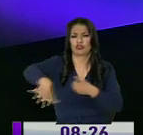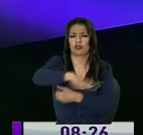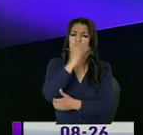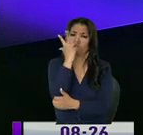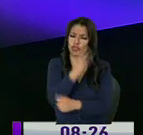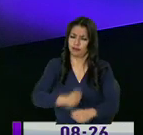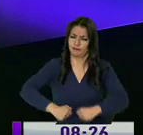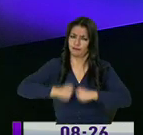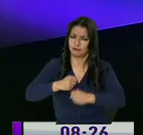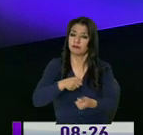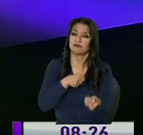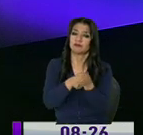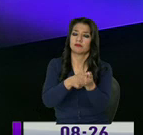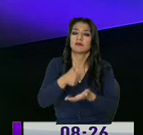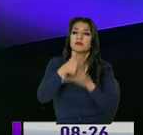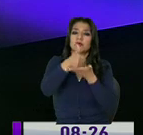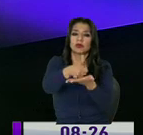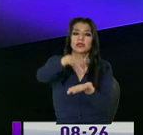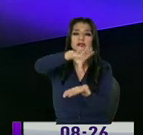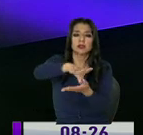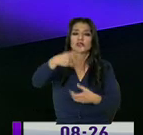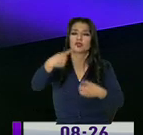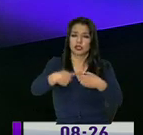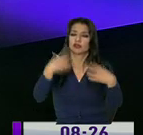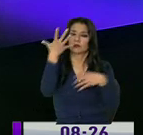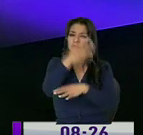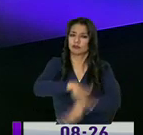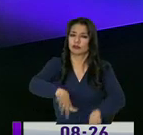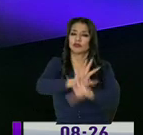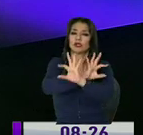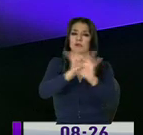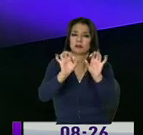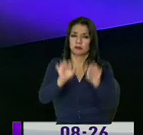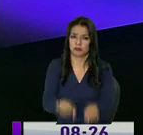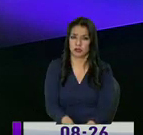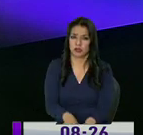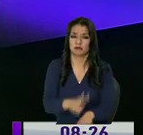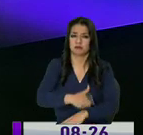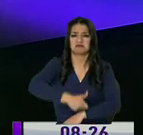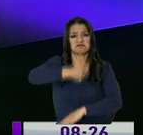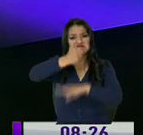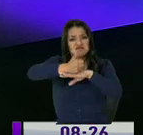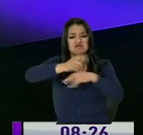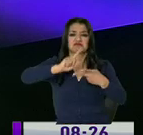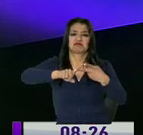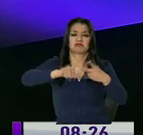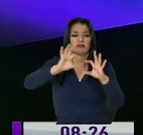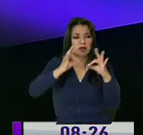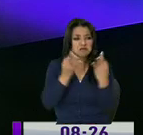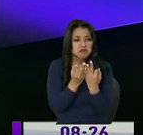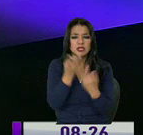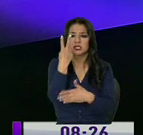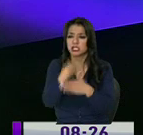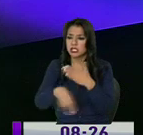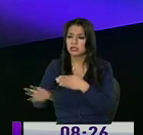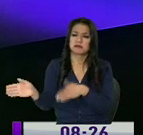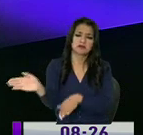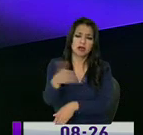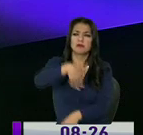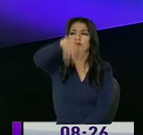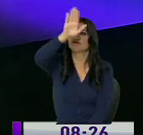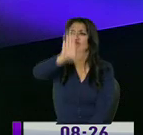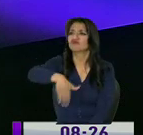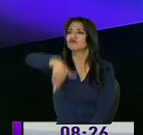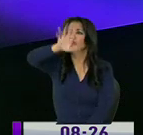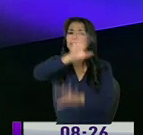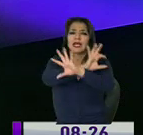fuerza a ayudar a recuperar este centro histórico que es tan nuestro. Ir con autoridades, ir con la familia, a pintar, a limpiar